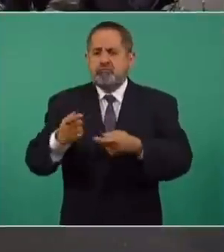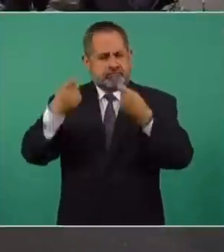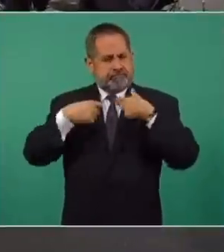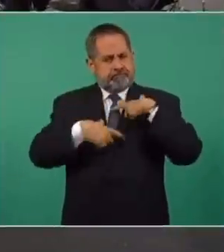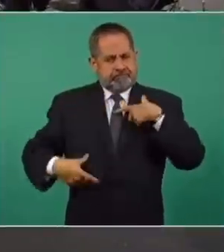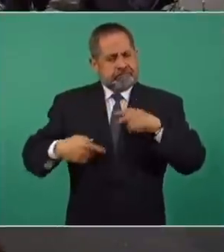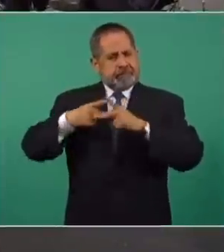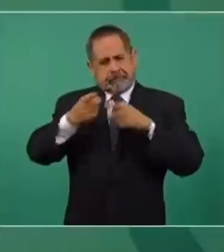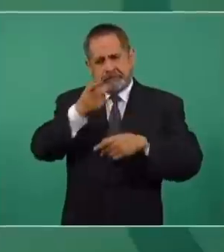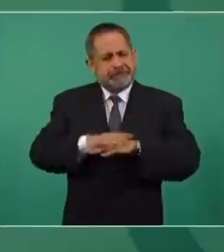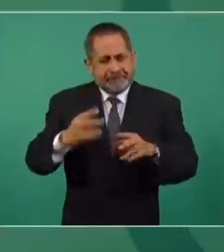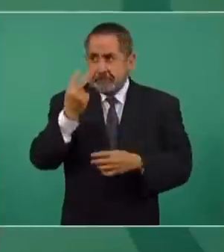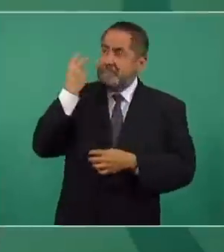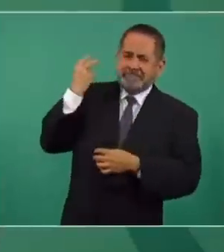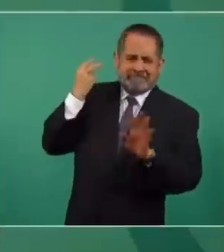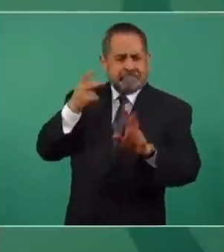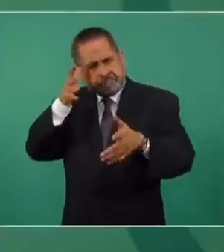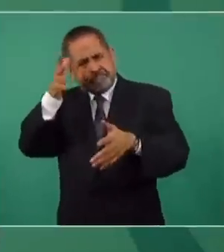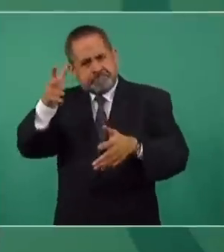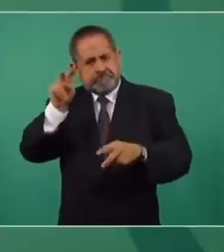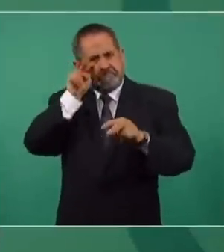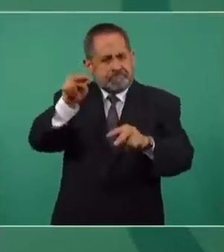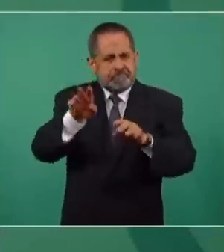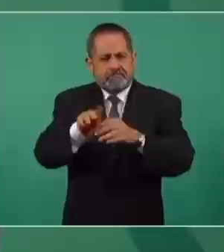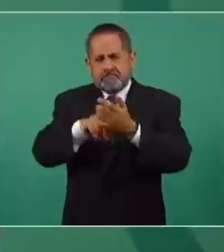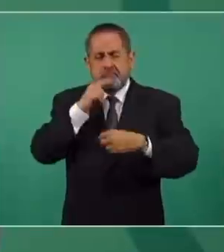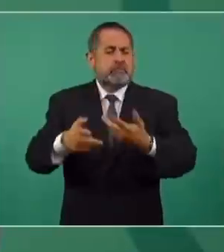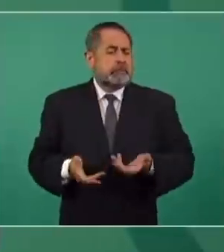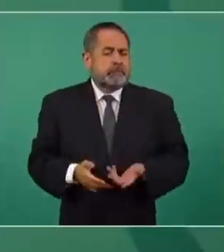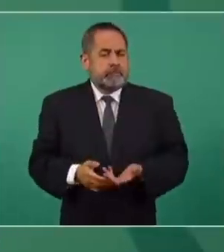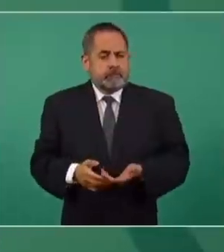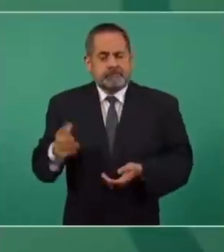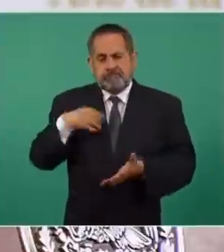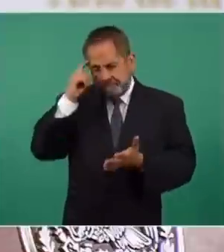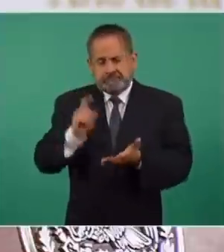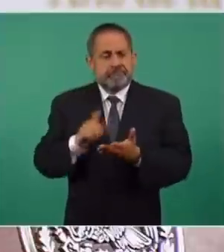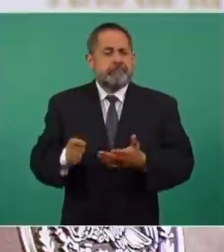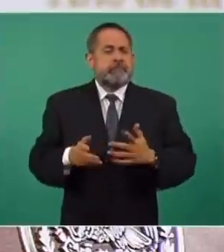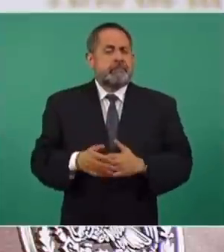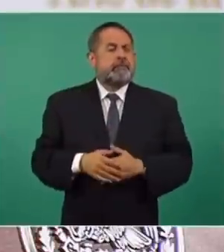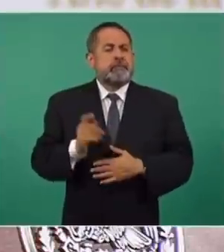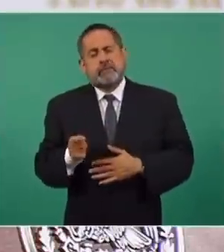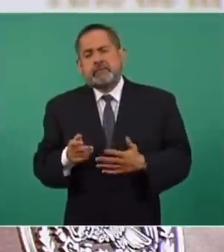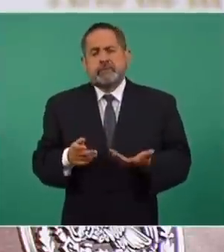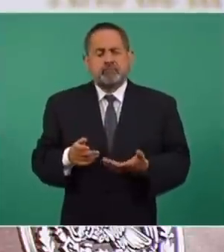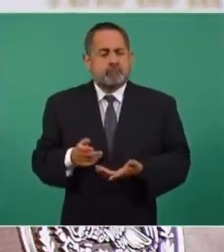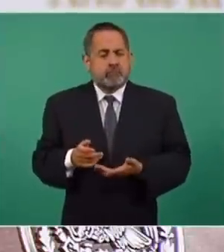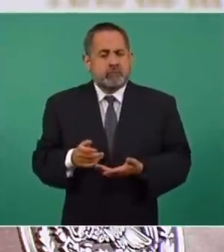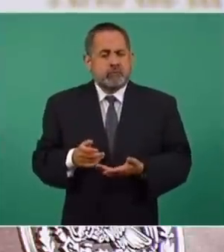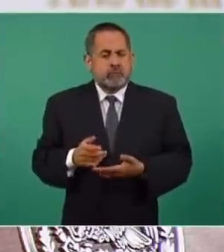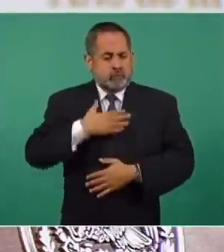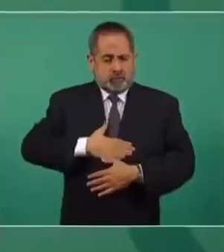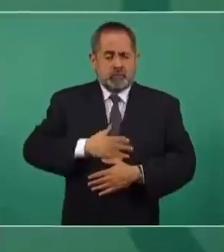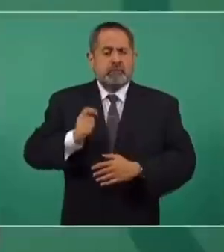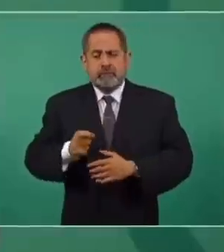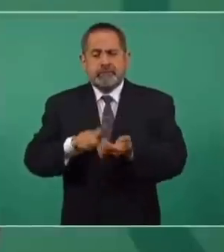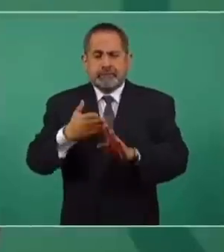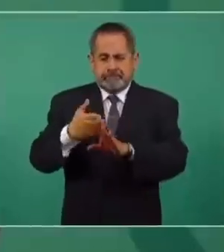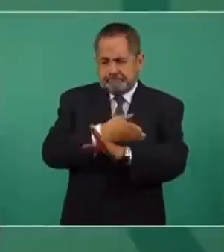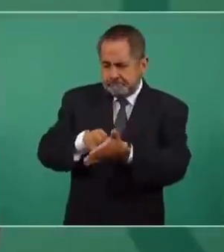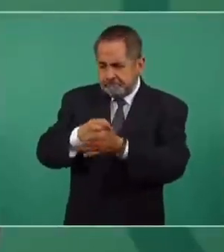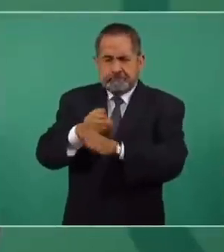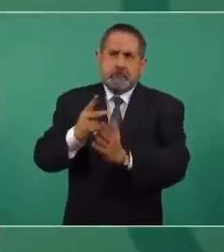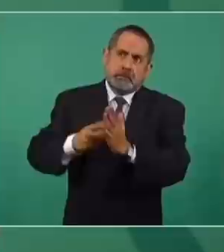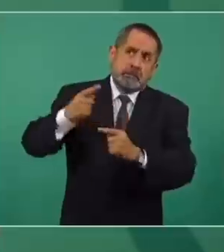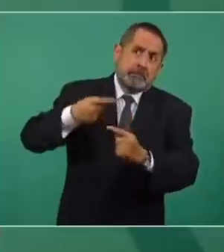porque estamos viendo más hacia adelante. Y yo creo que la justicia tiene que ver mucho con lo preventivo,